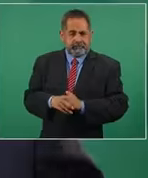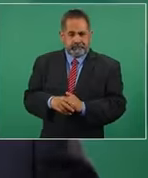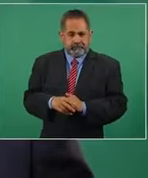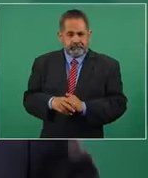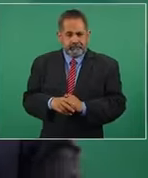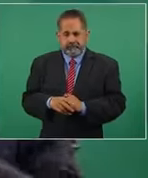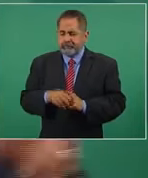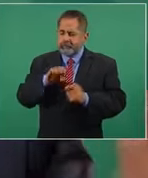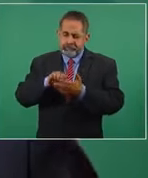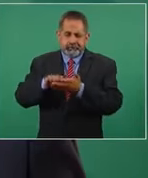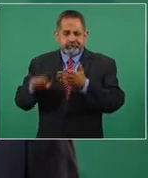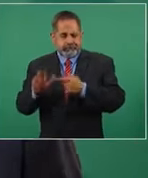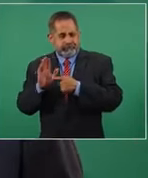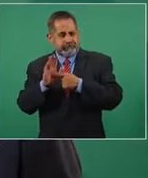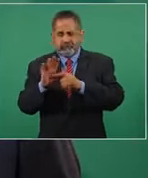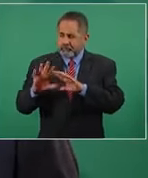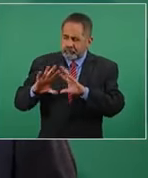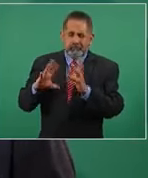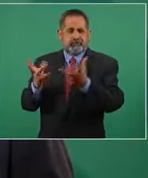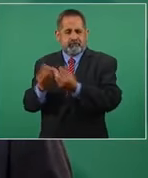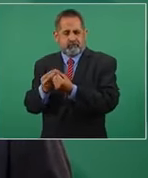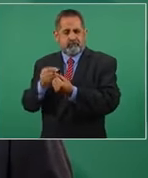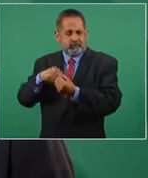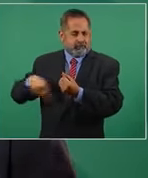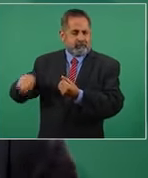sirve de ejemplo, pero todo.